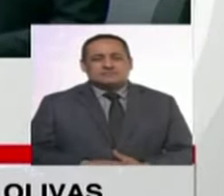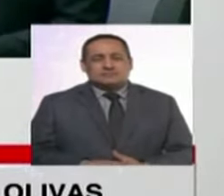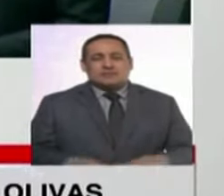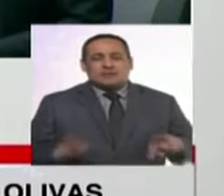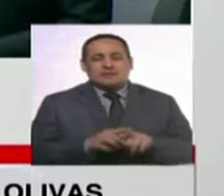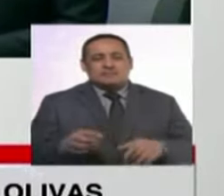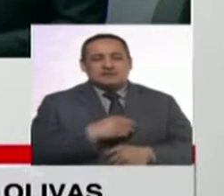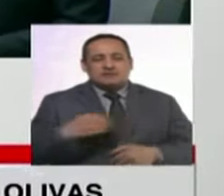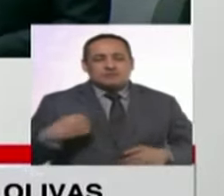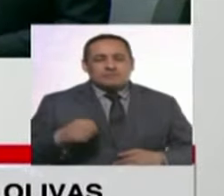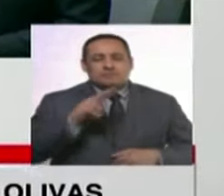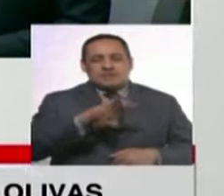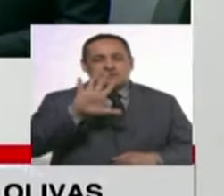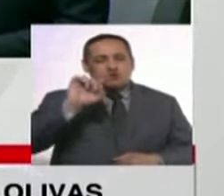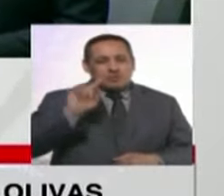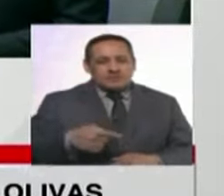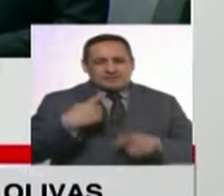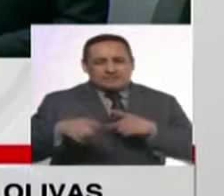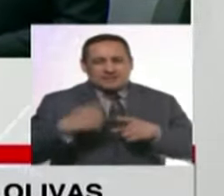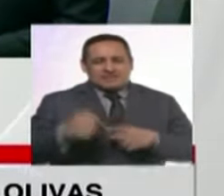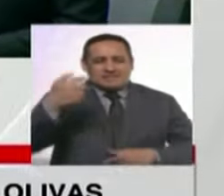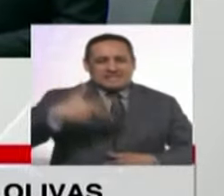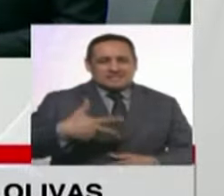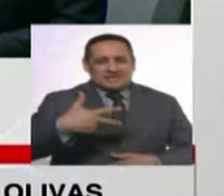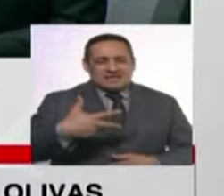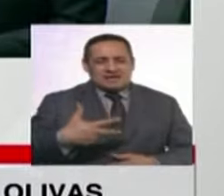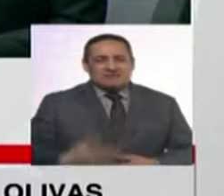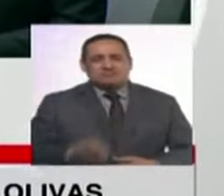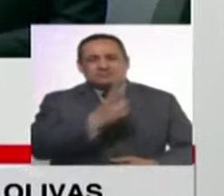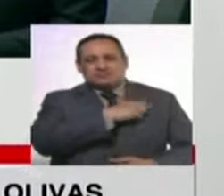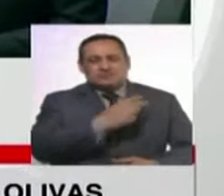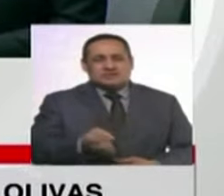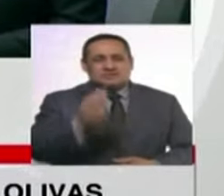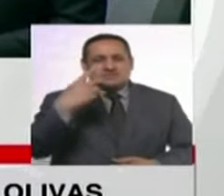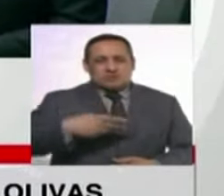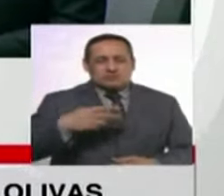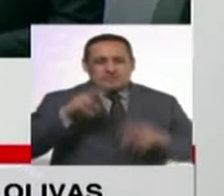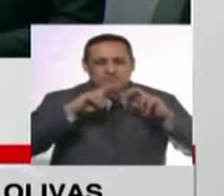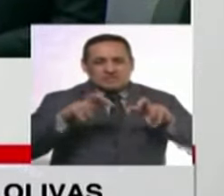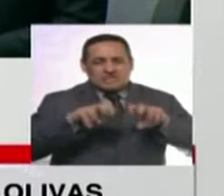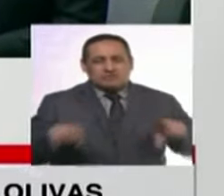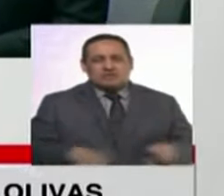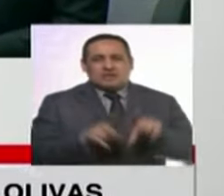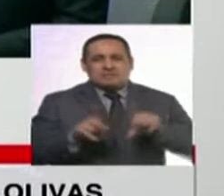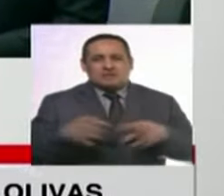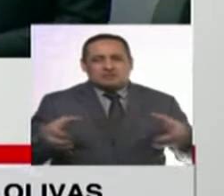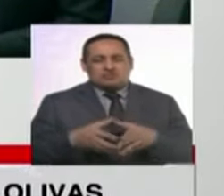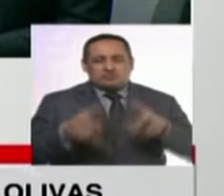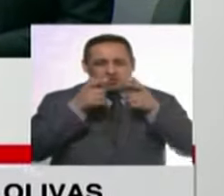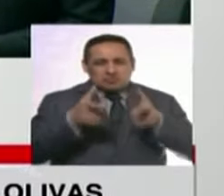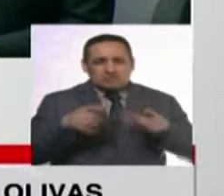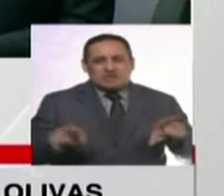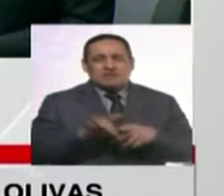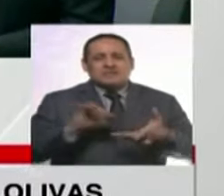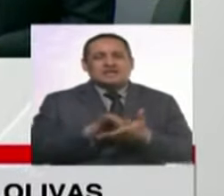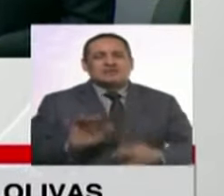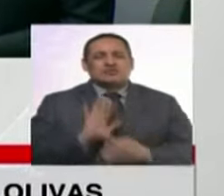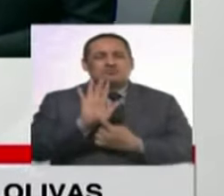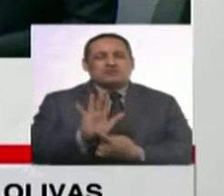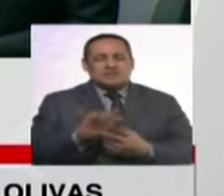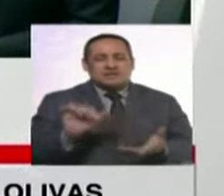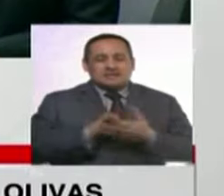si amigo Tenemos 25.000 suboficiales de tercera de segunda investigados en espetoriaría eso que no muestra